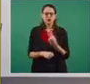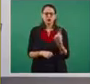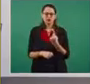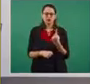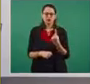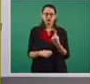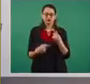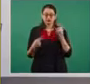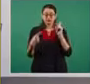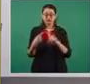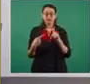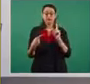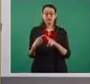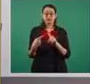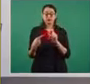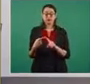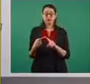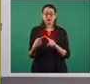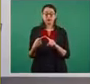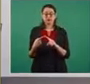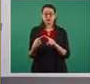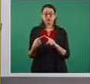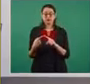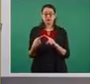este año nosotros